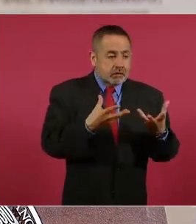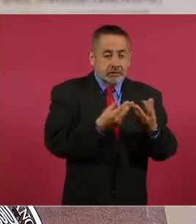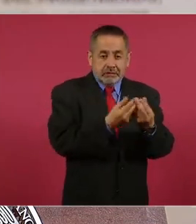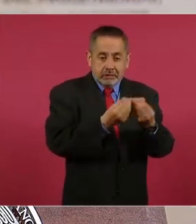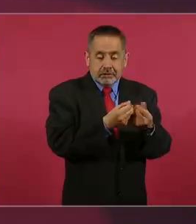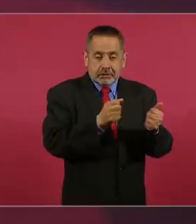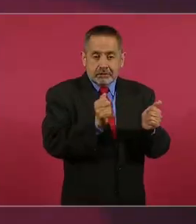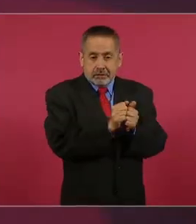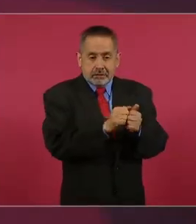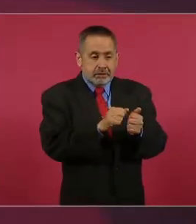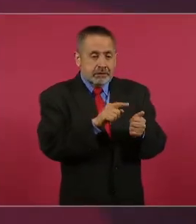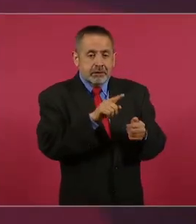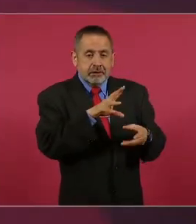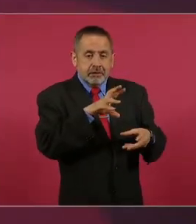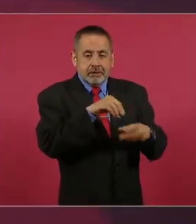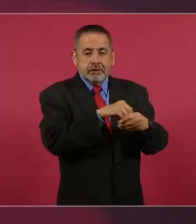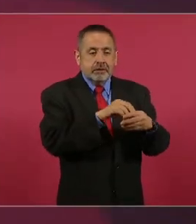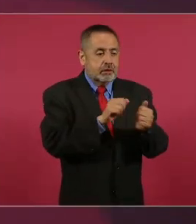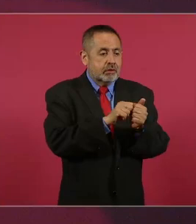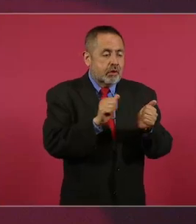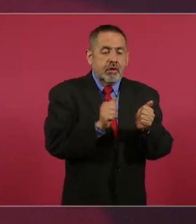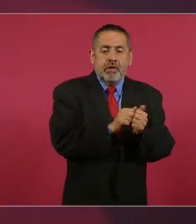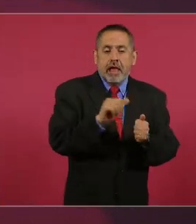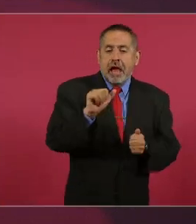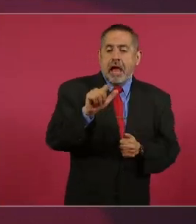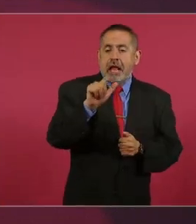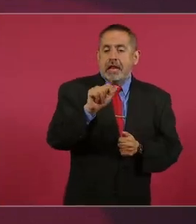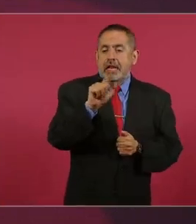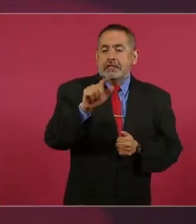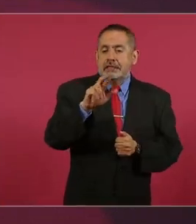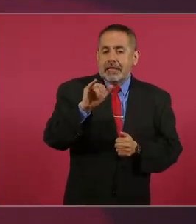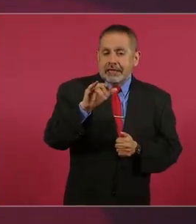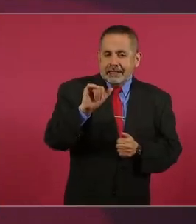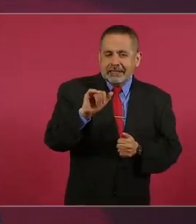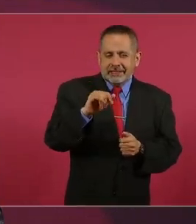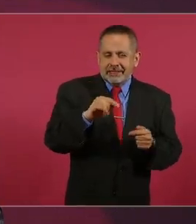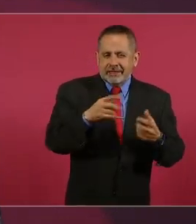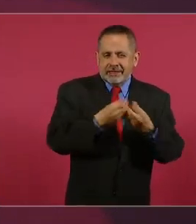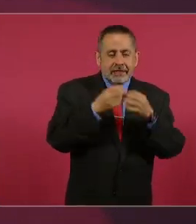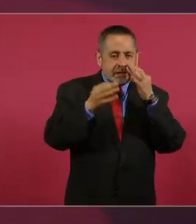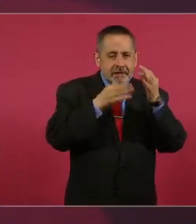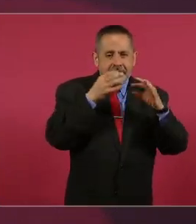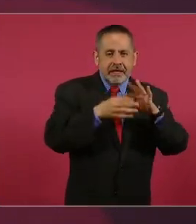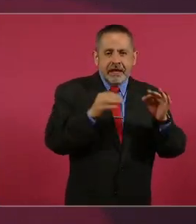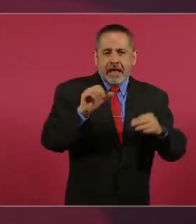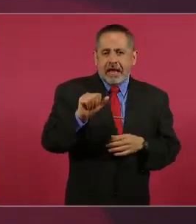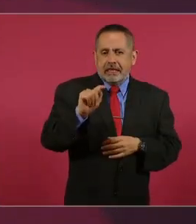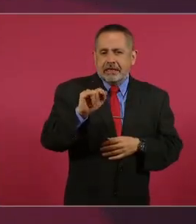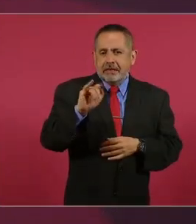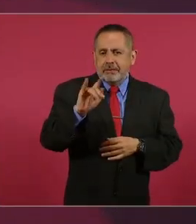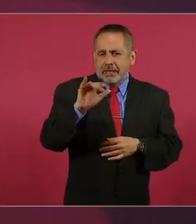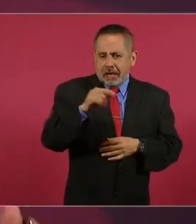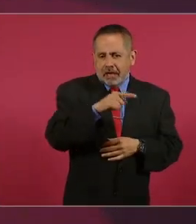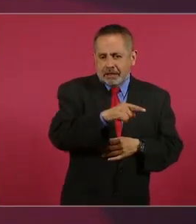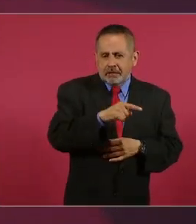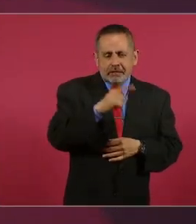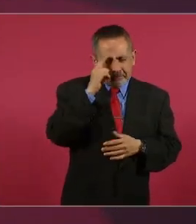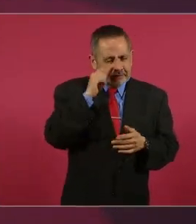de Alarraqui en este programa de Atypical, donde se la pasan diciendo, yo creo que es uno de